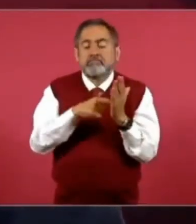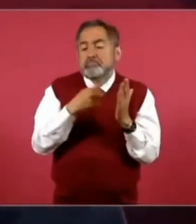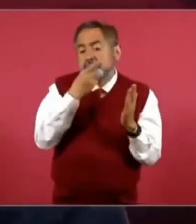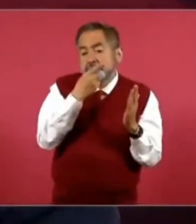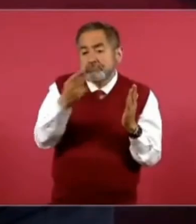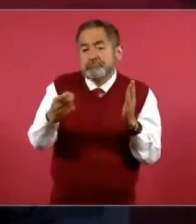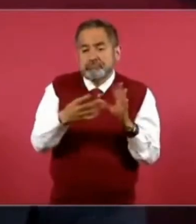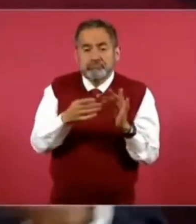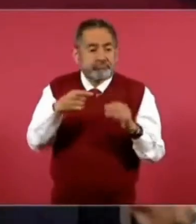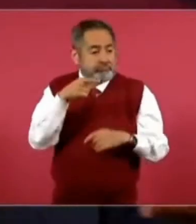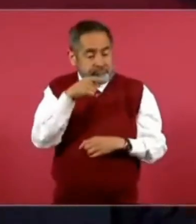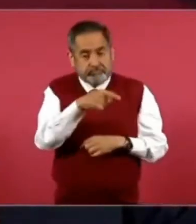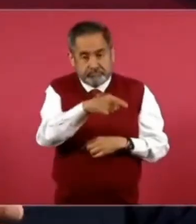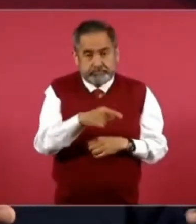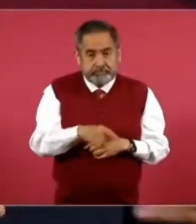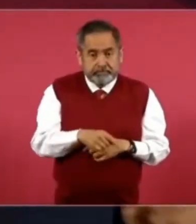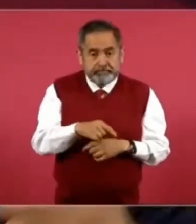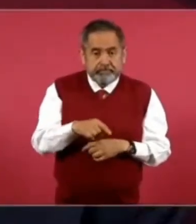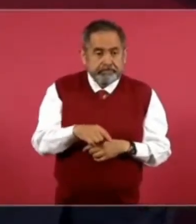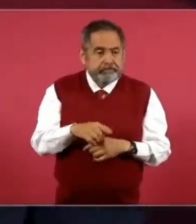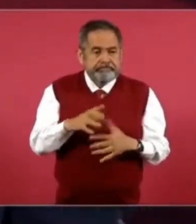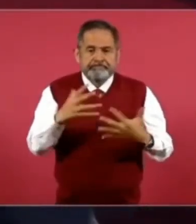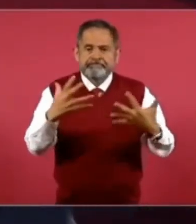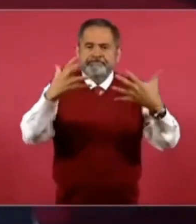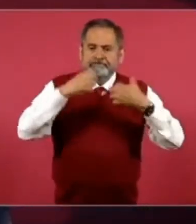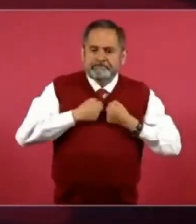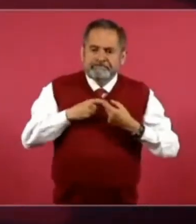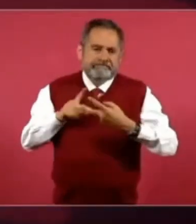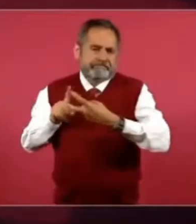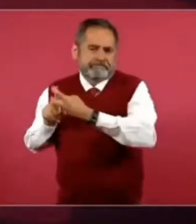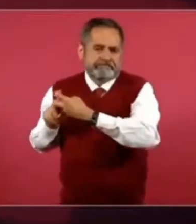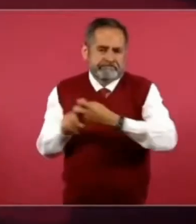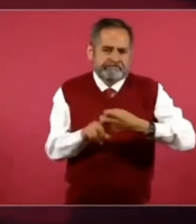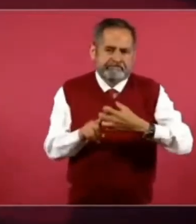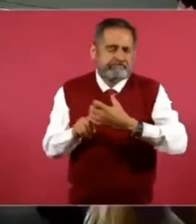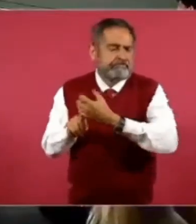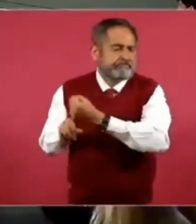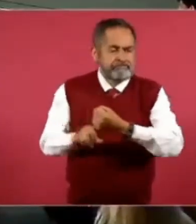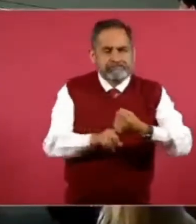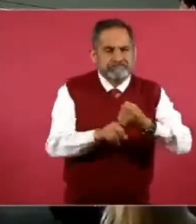que fue secuestrado y que incluso